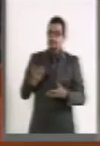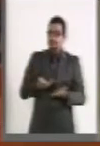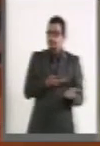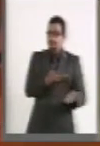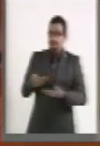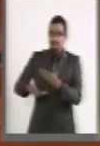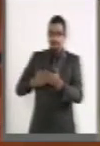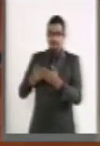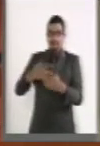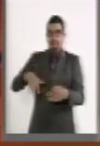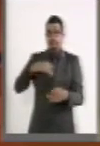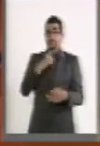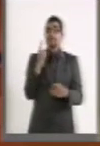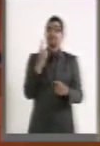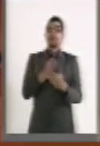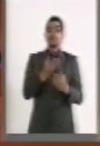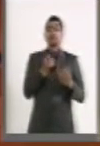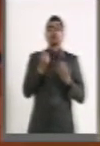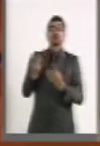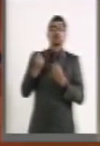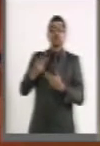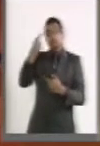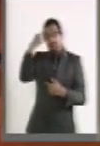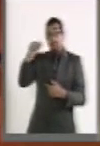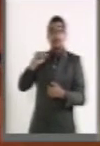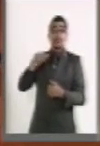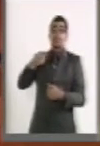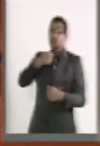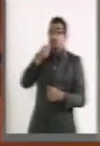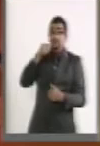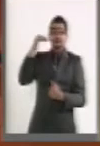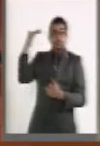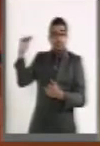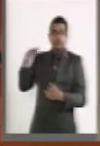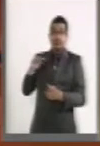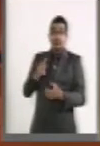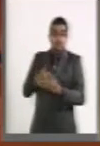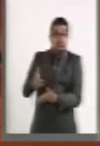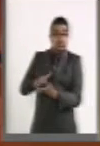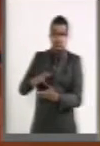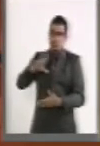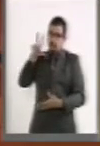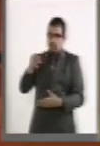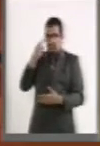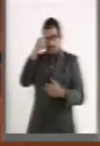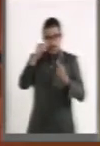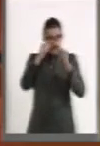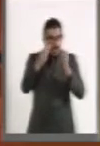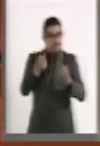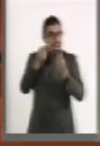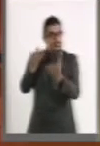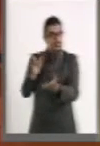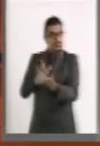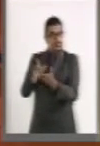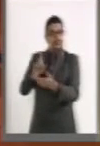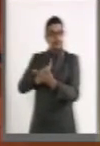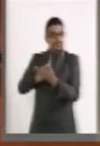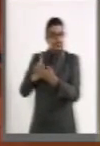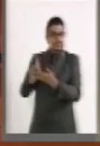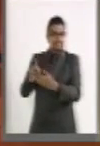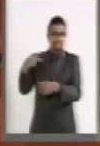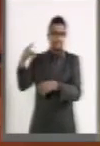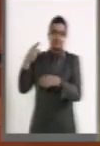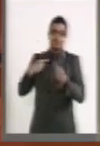del modelo de asistencia a la gente mayor a la concepción de los derechos para los adultos mayores. Esto implica